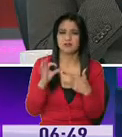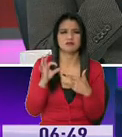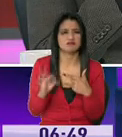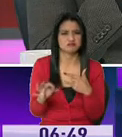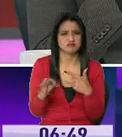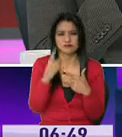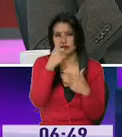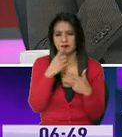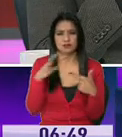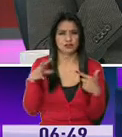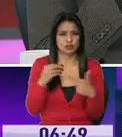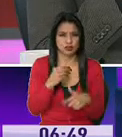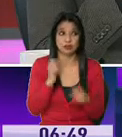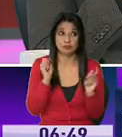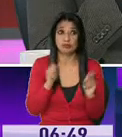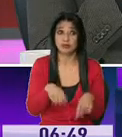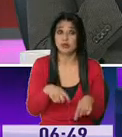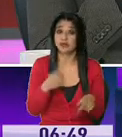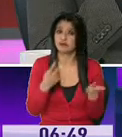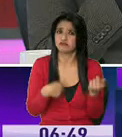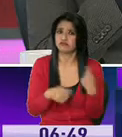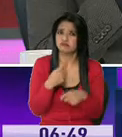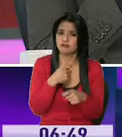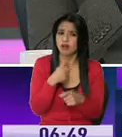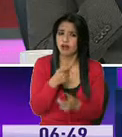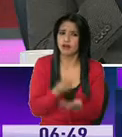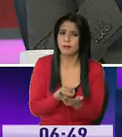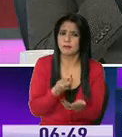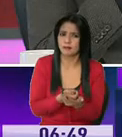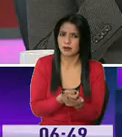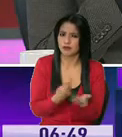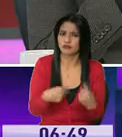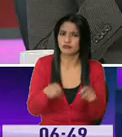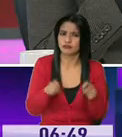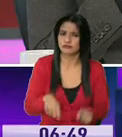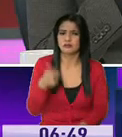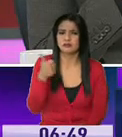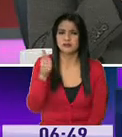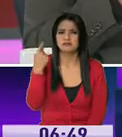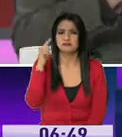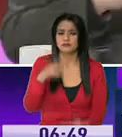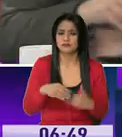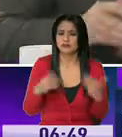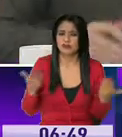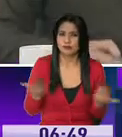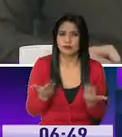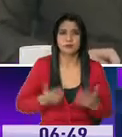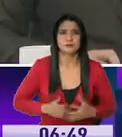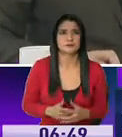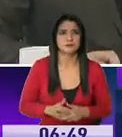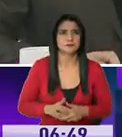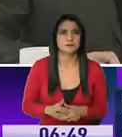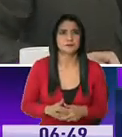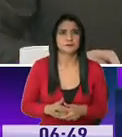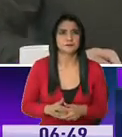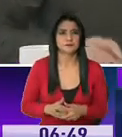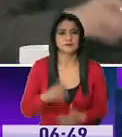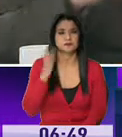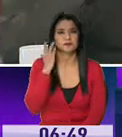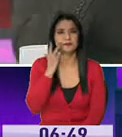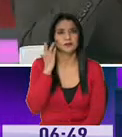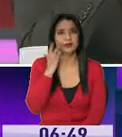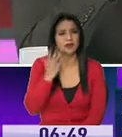determinar que eso ocurrió, por el contrario, si nosotros realizamos un estudio de quién fue la compañía que ganó, podemos observar cómo